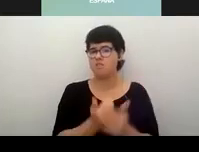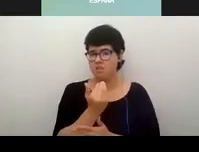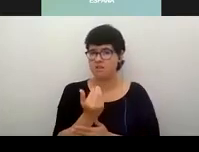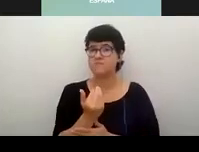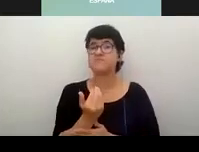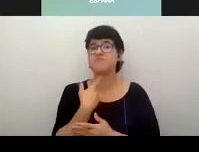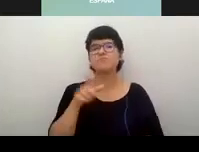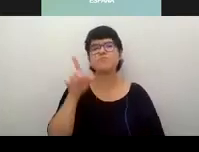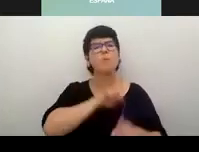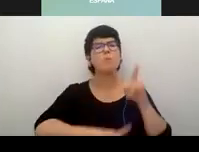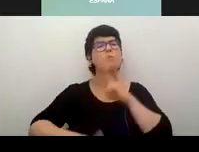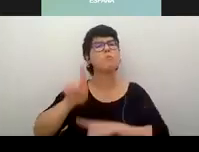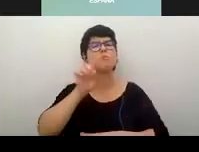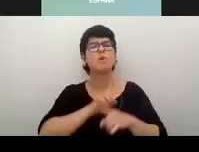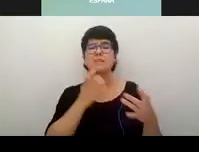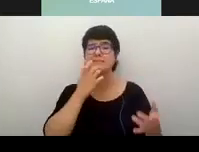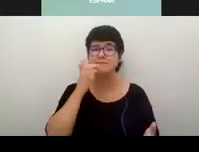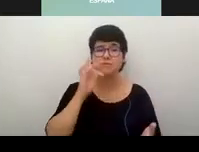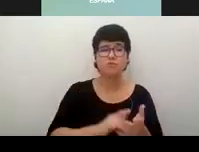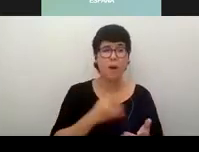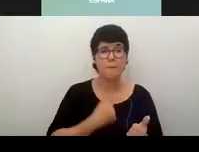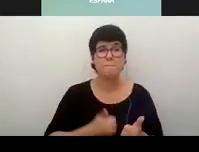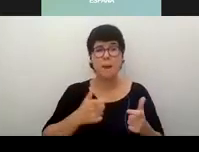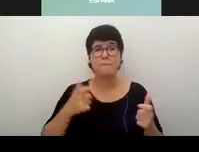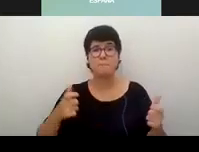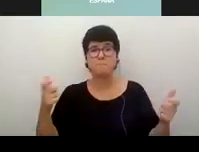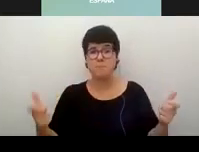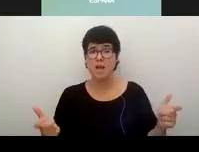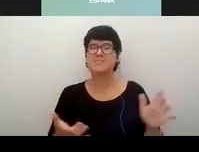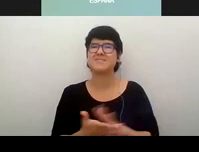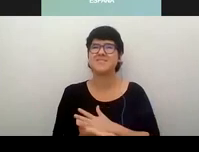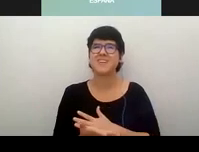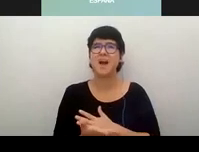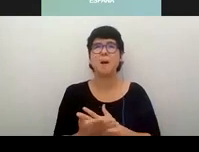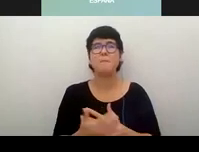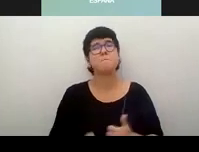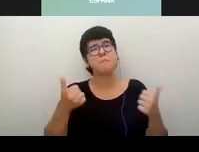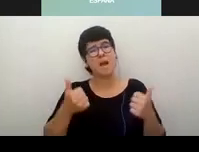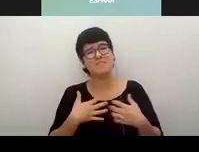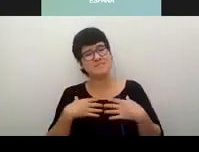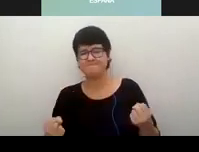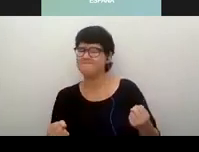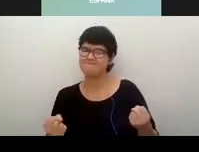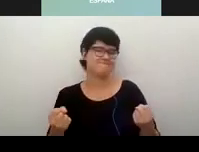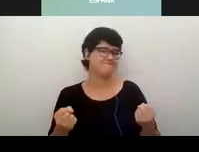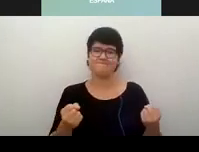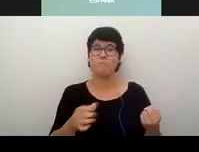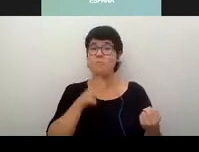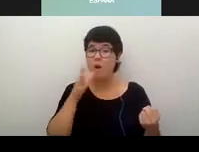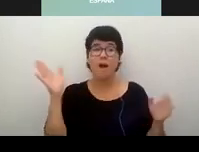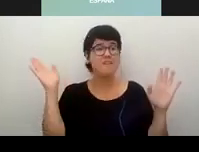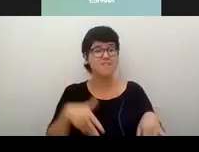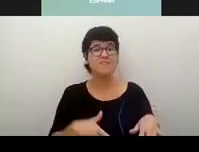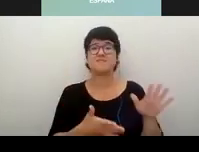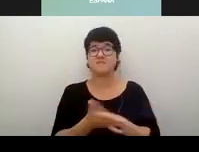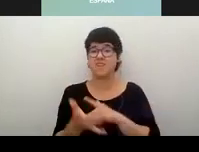puede suceder introduciendo más fibra no siempre es más saludable, porque al fin y al cabo esa fibra va a acabar